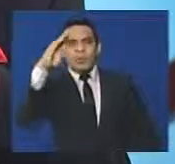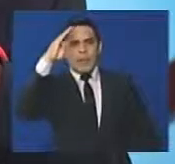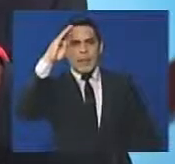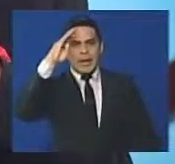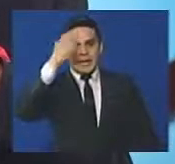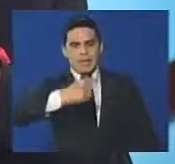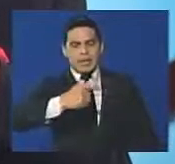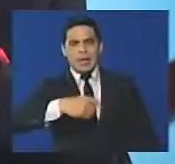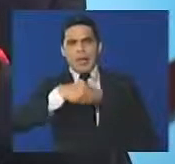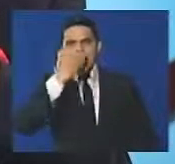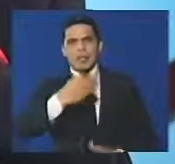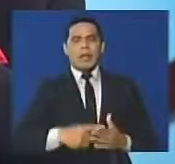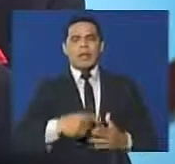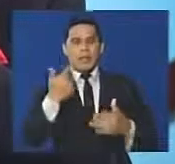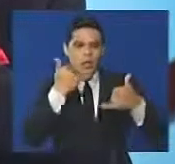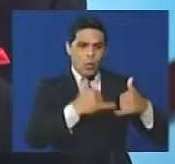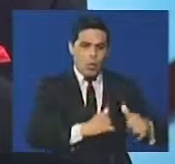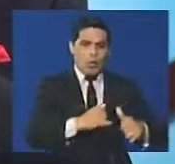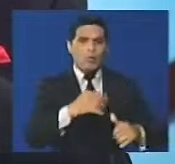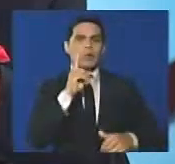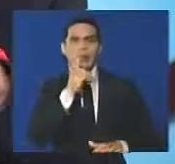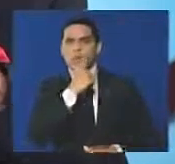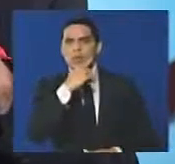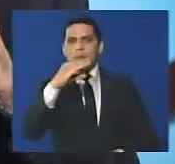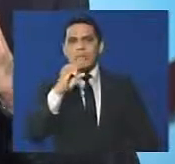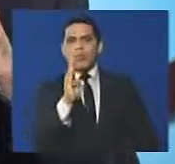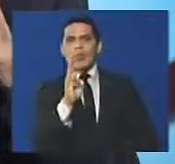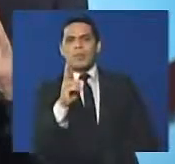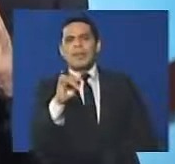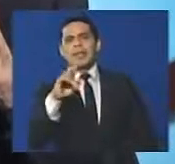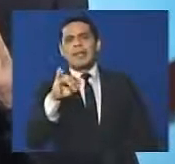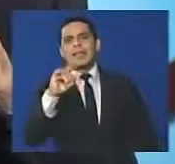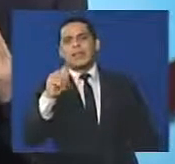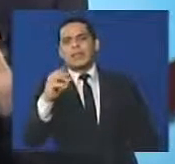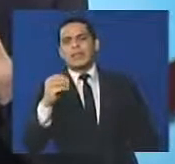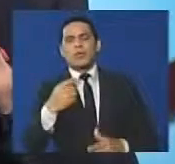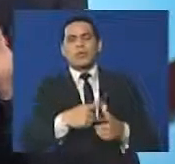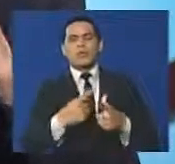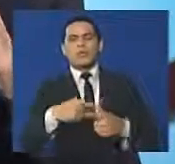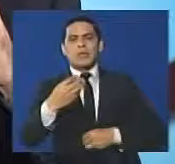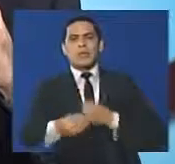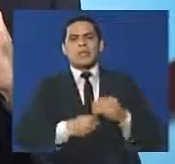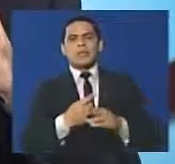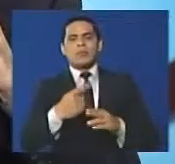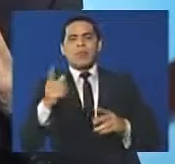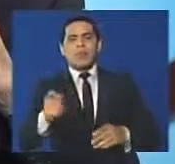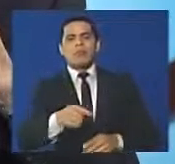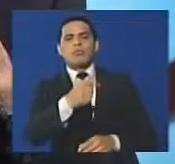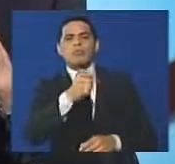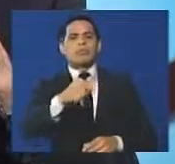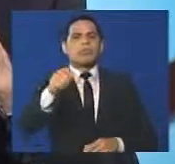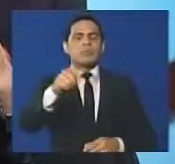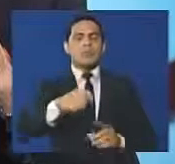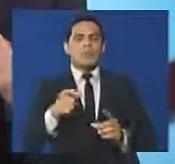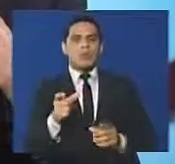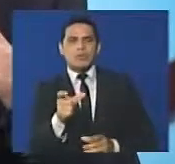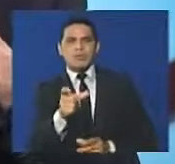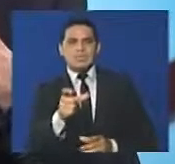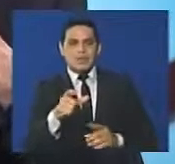y de un hijo que se llama el Cubirito. Entonces hicimos un concierto de pura música venezolana